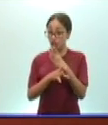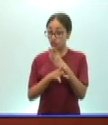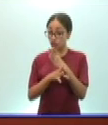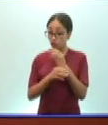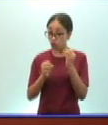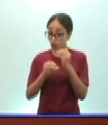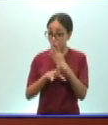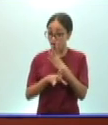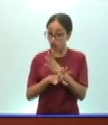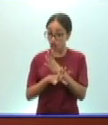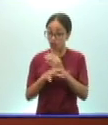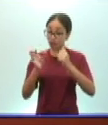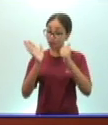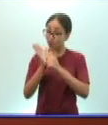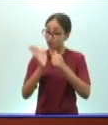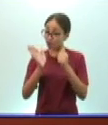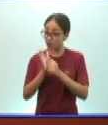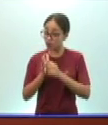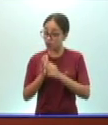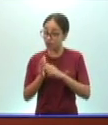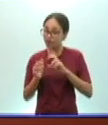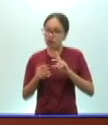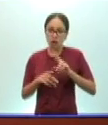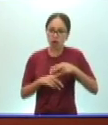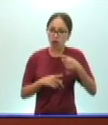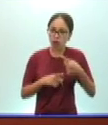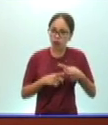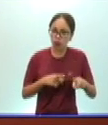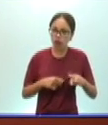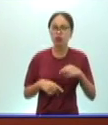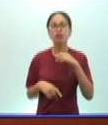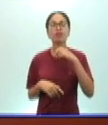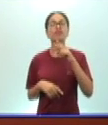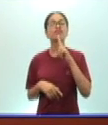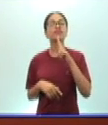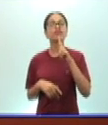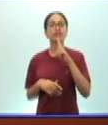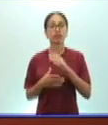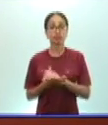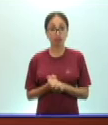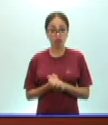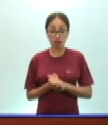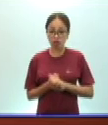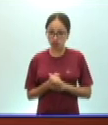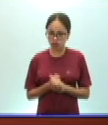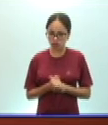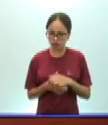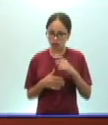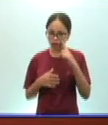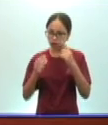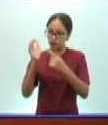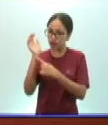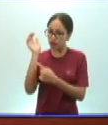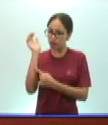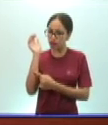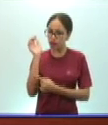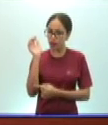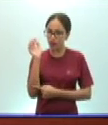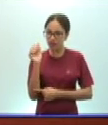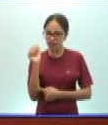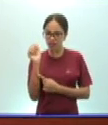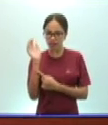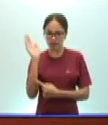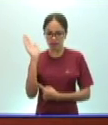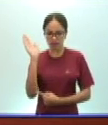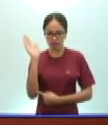y el otro componente es el agua. ¿Creen ustedes que teniendo en cuenta las propiedades que tienen los componentes de esta mezcla